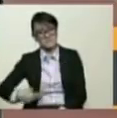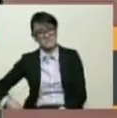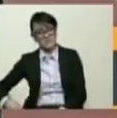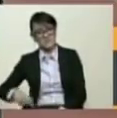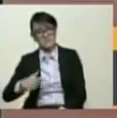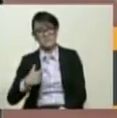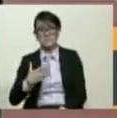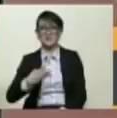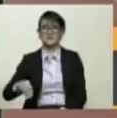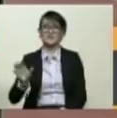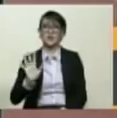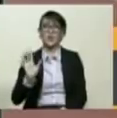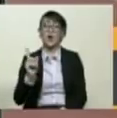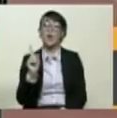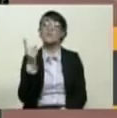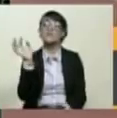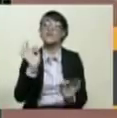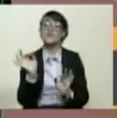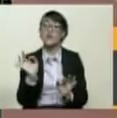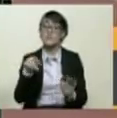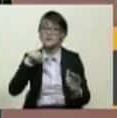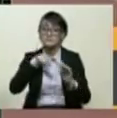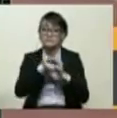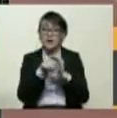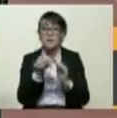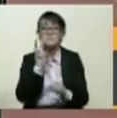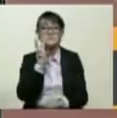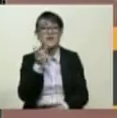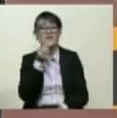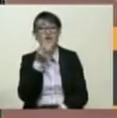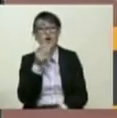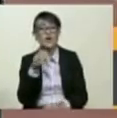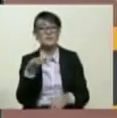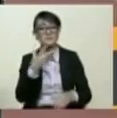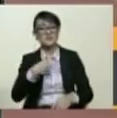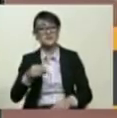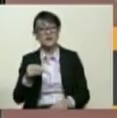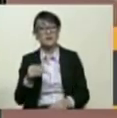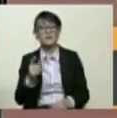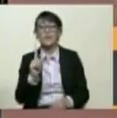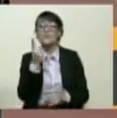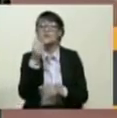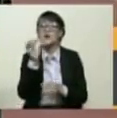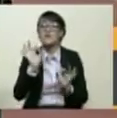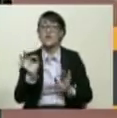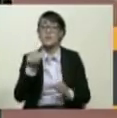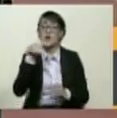No, la única forma de acceder al Palacio de Miraflores en Venezuela es por la vía de los votos, como